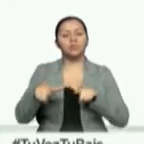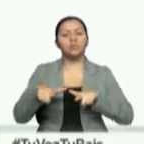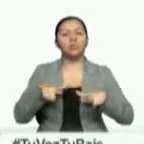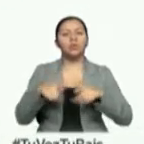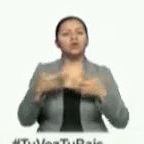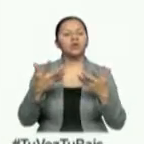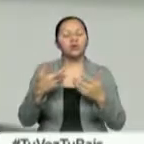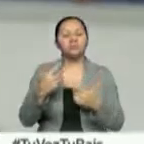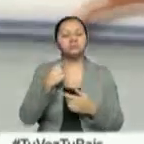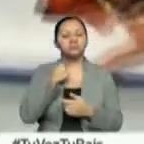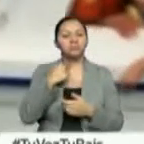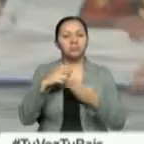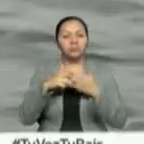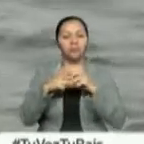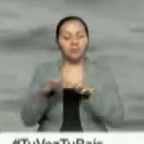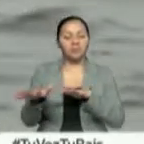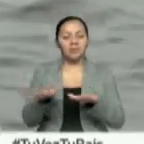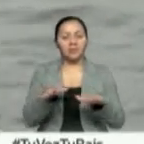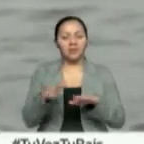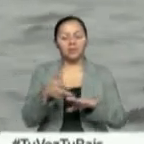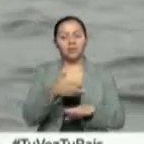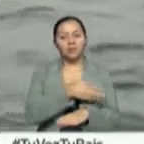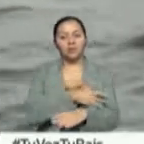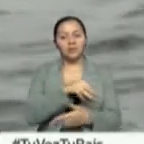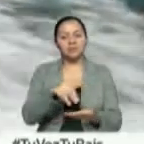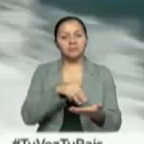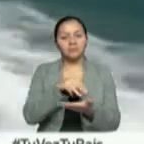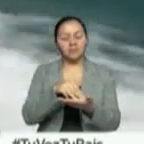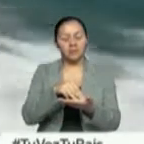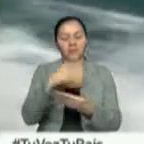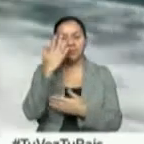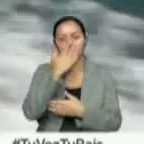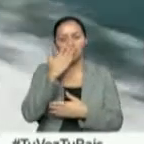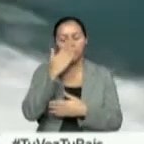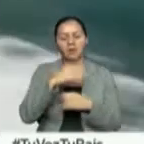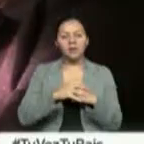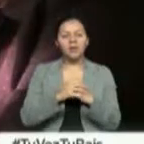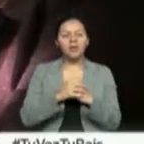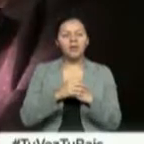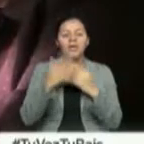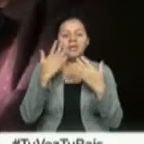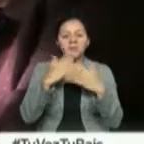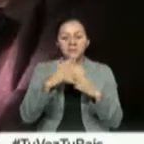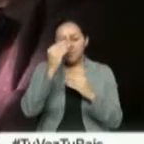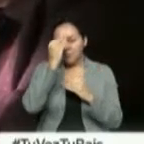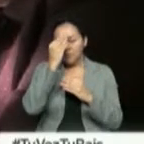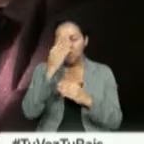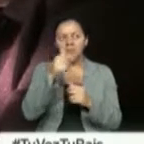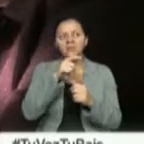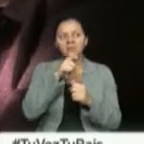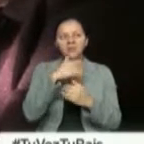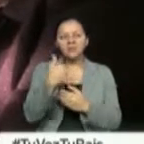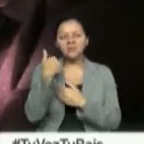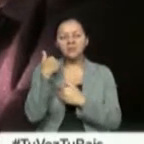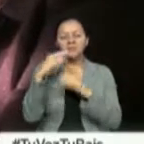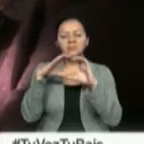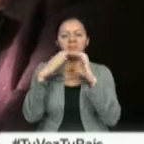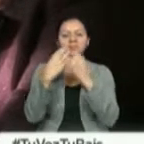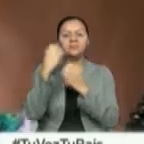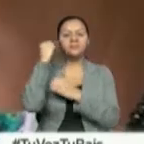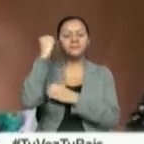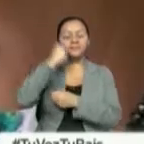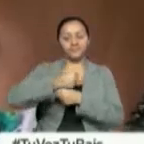afectadas por el terremoto del pasado 16 de abril luego del informe preparado por la comisión de los derechos de los